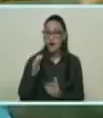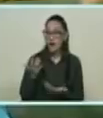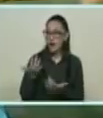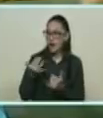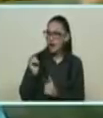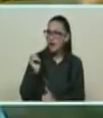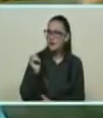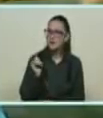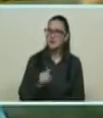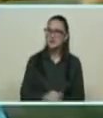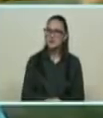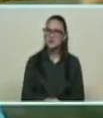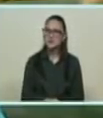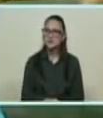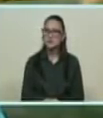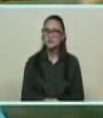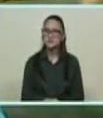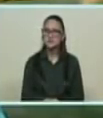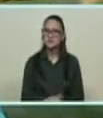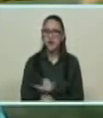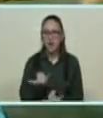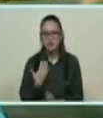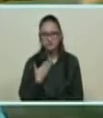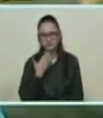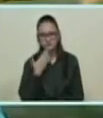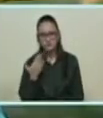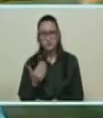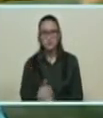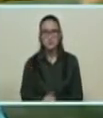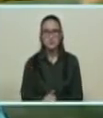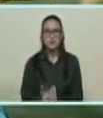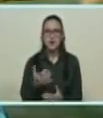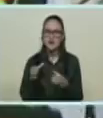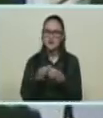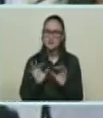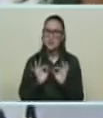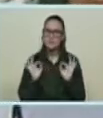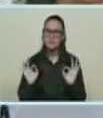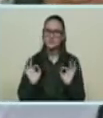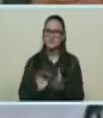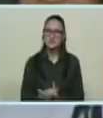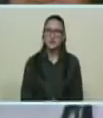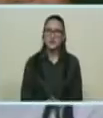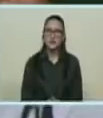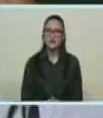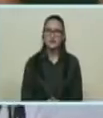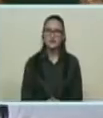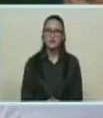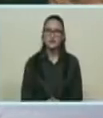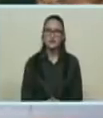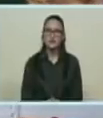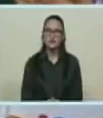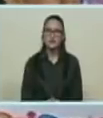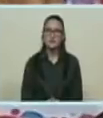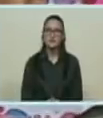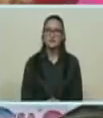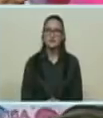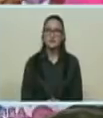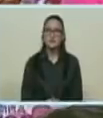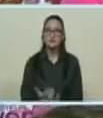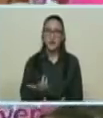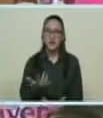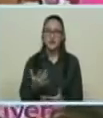existe. Vamos a llamarlos a ellos, a un equipo especial de criptomonedas para